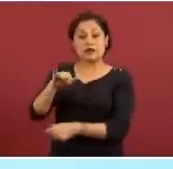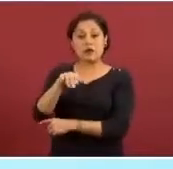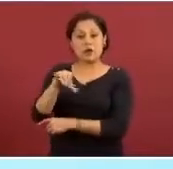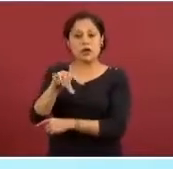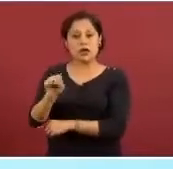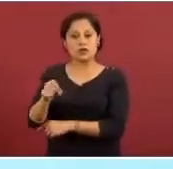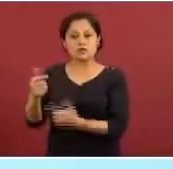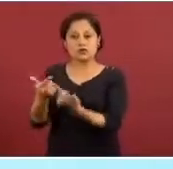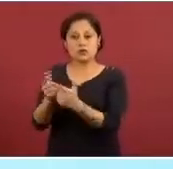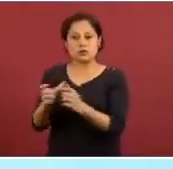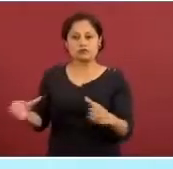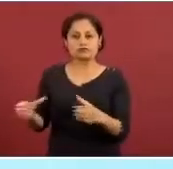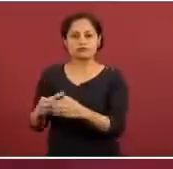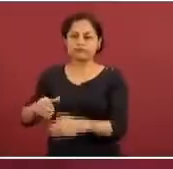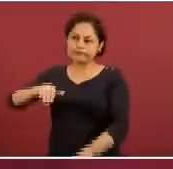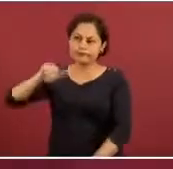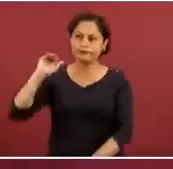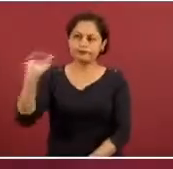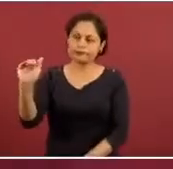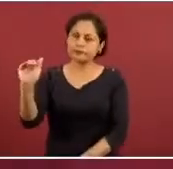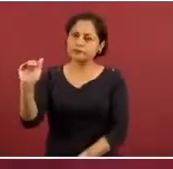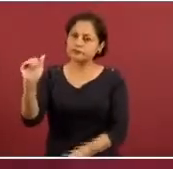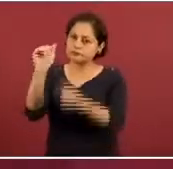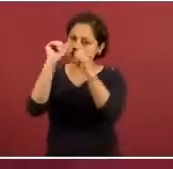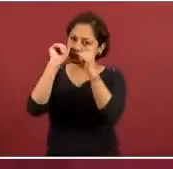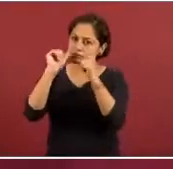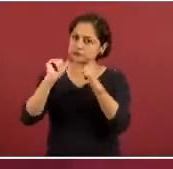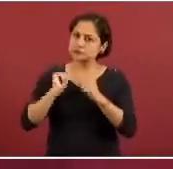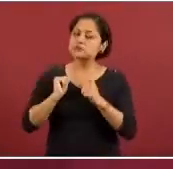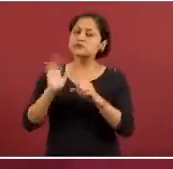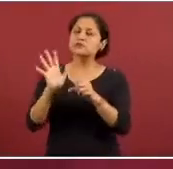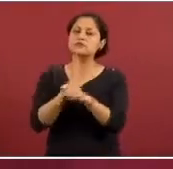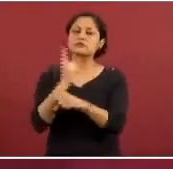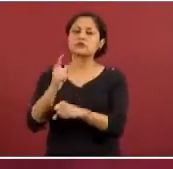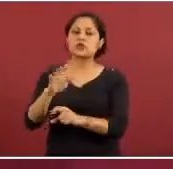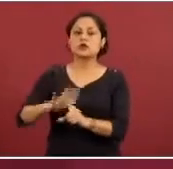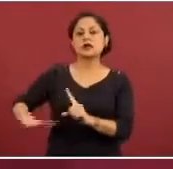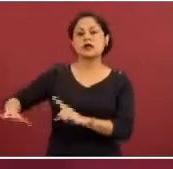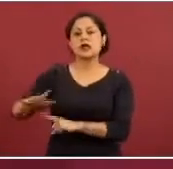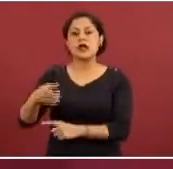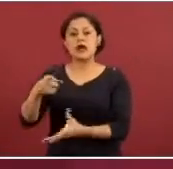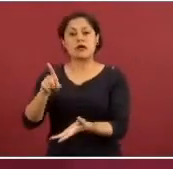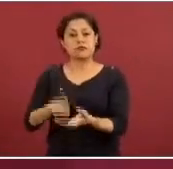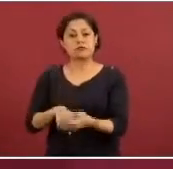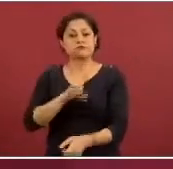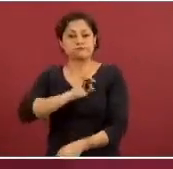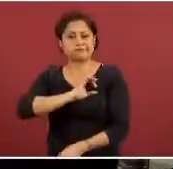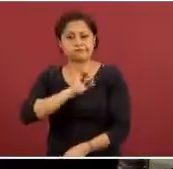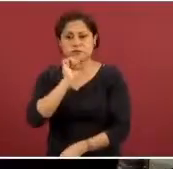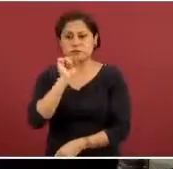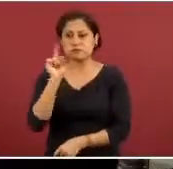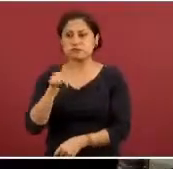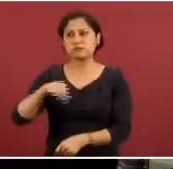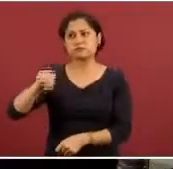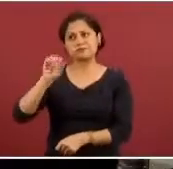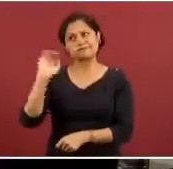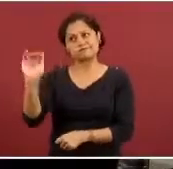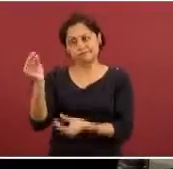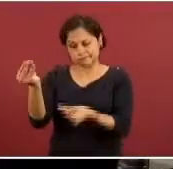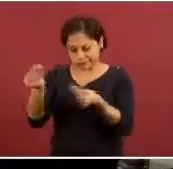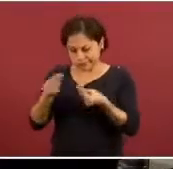condiciones para hacer frente a la incertidumbre que ha ocasionado el COVID-19. Al día de